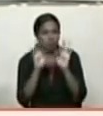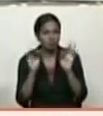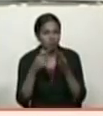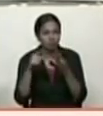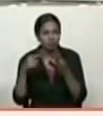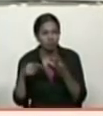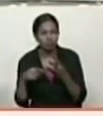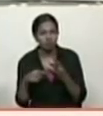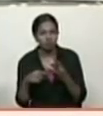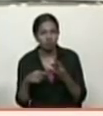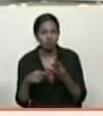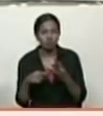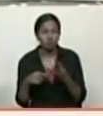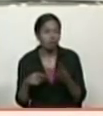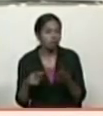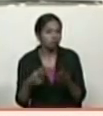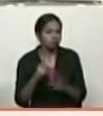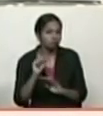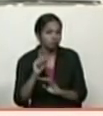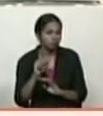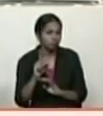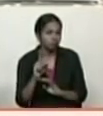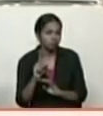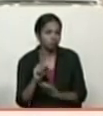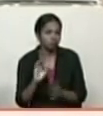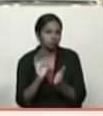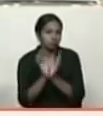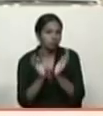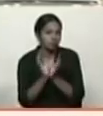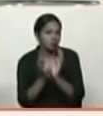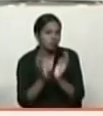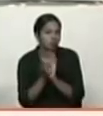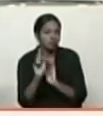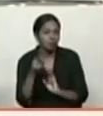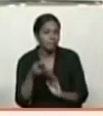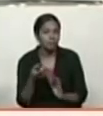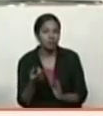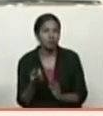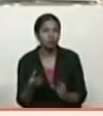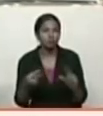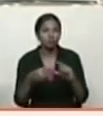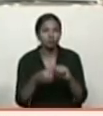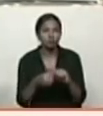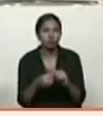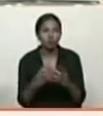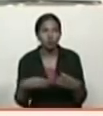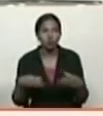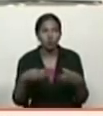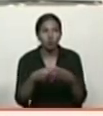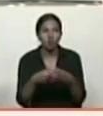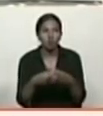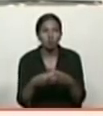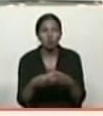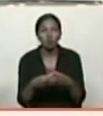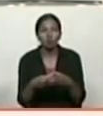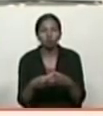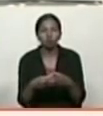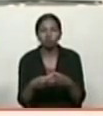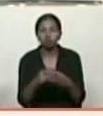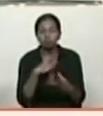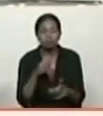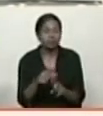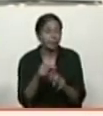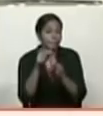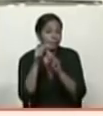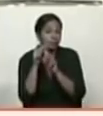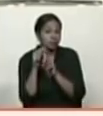conversar sobre muchos temas. El vicepresidente de Angola, Bornito de Sousa, nos reunimos, una reunión especial en